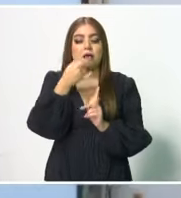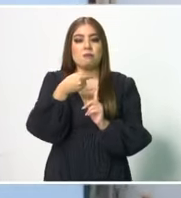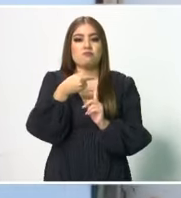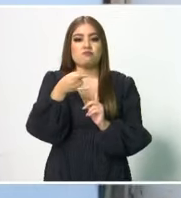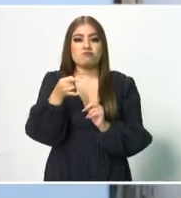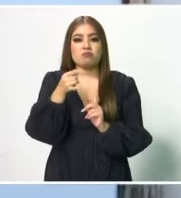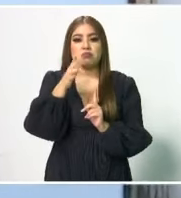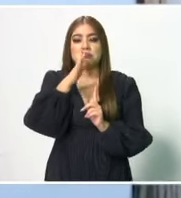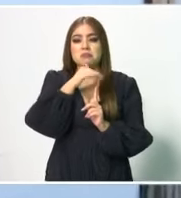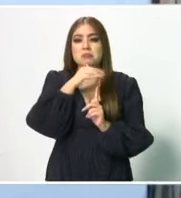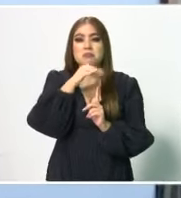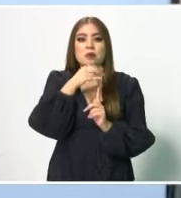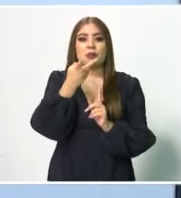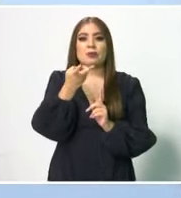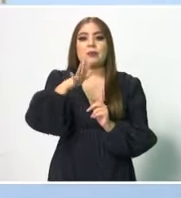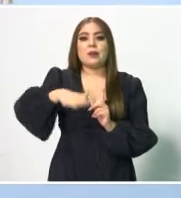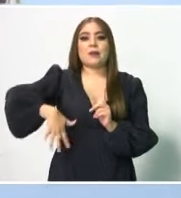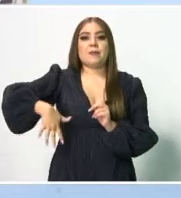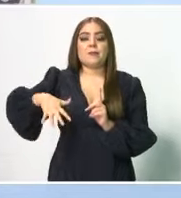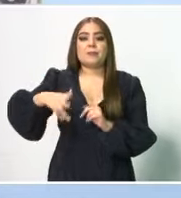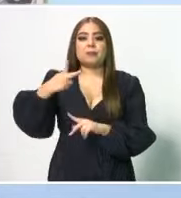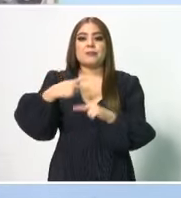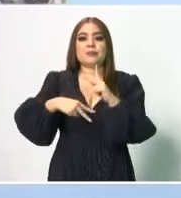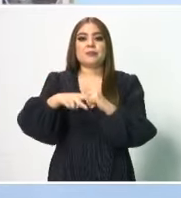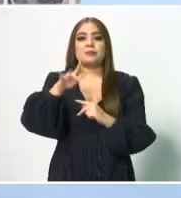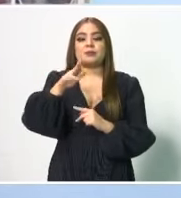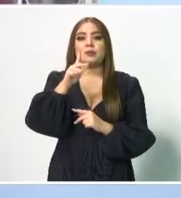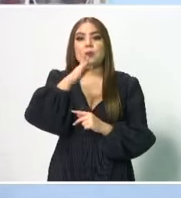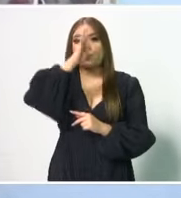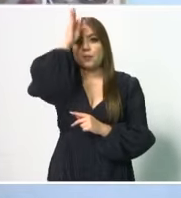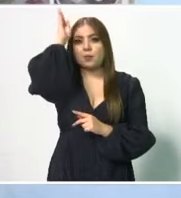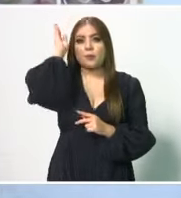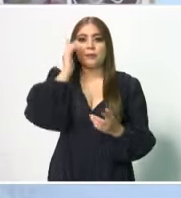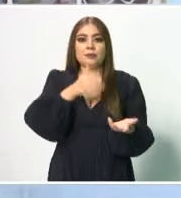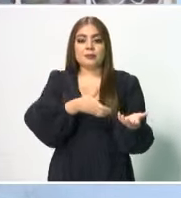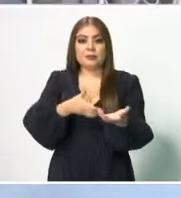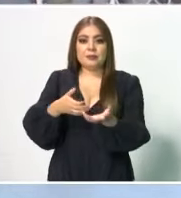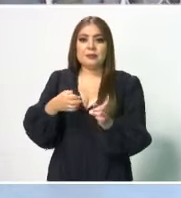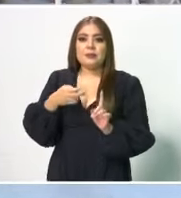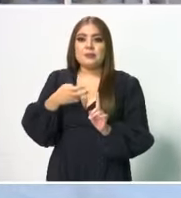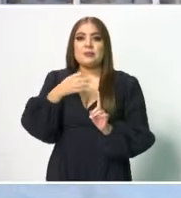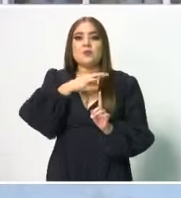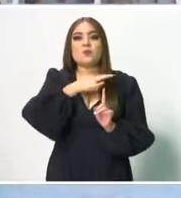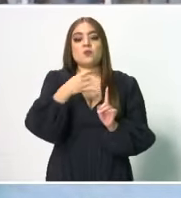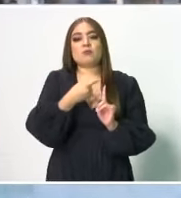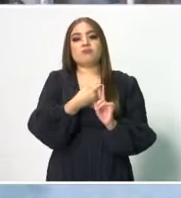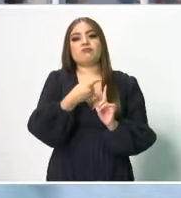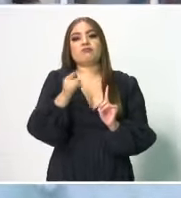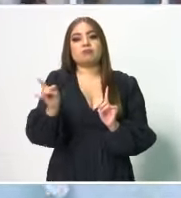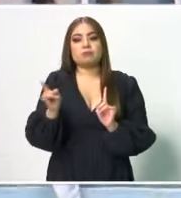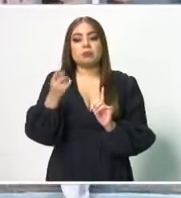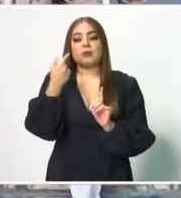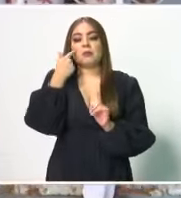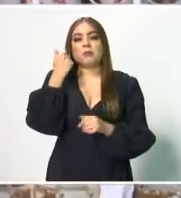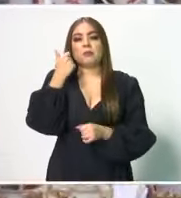lograron, hasta que hace unos momentos llegó aquí Protección Civil y bomberos, quienes lograron forzar la puerta para entrar y encontraron al hombre